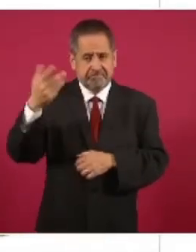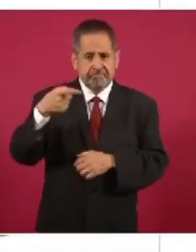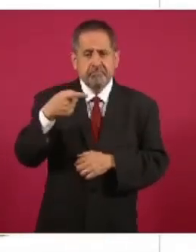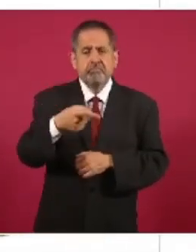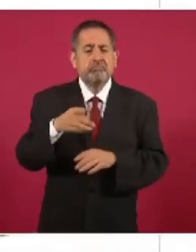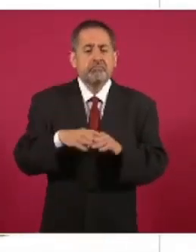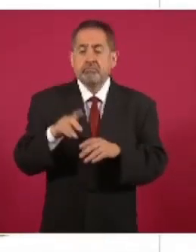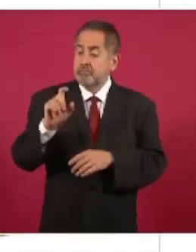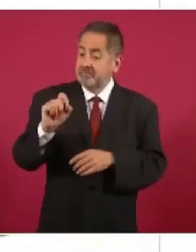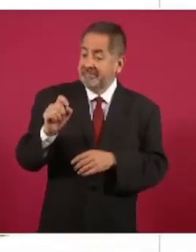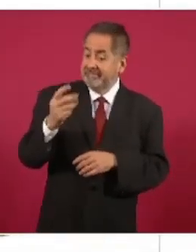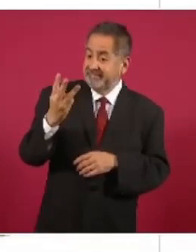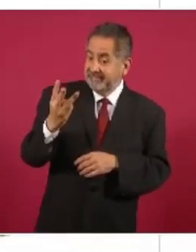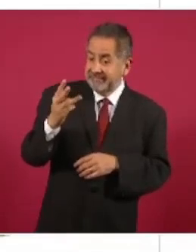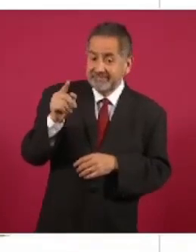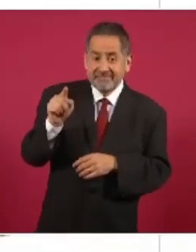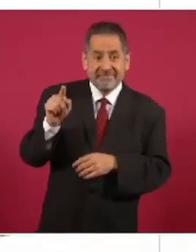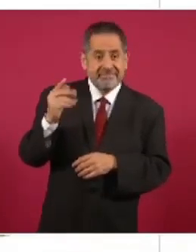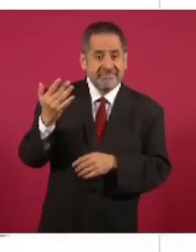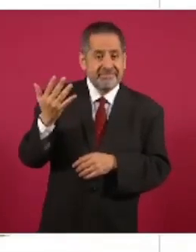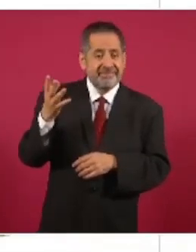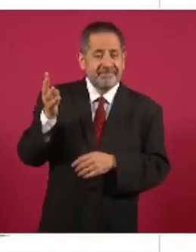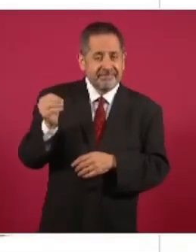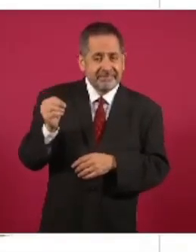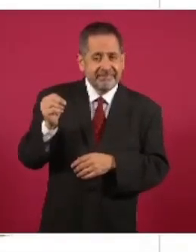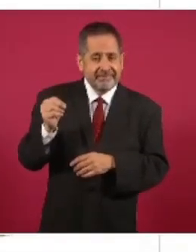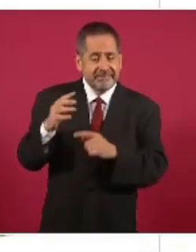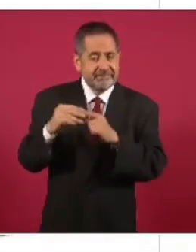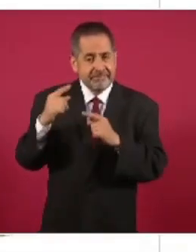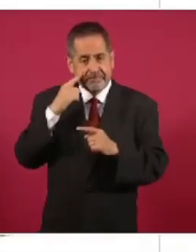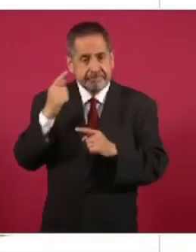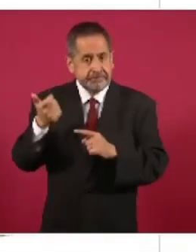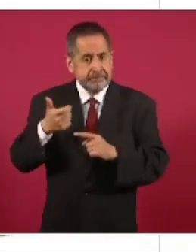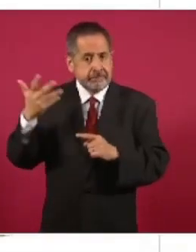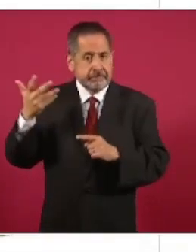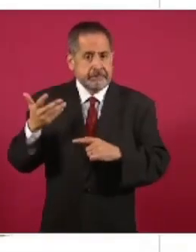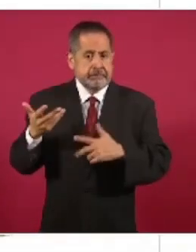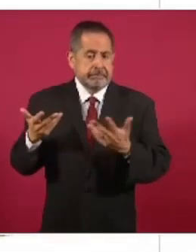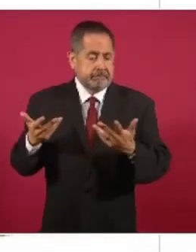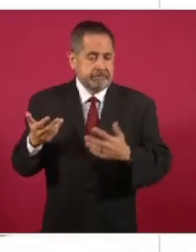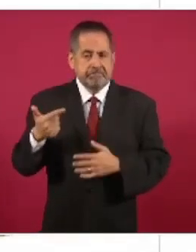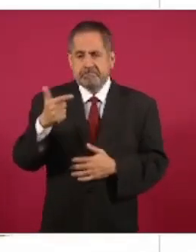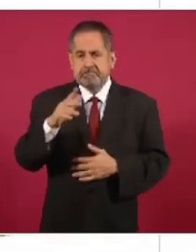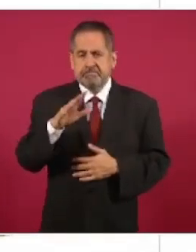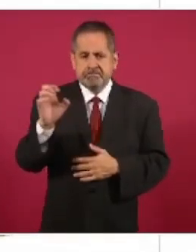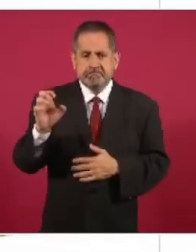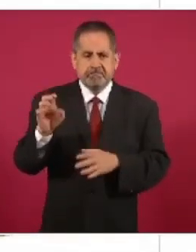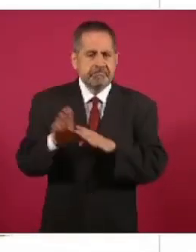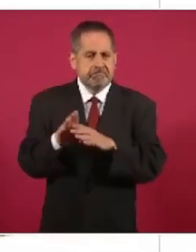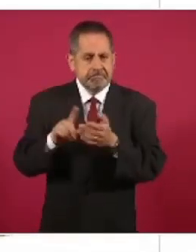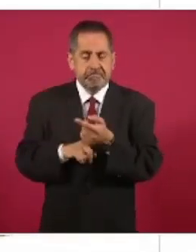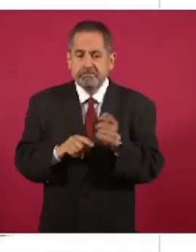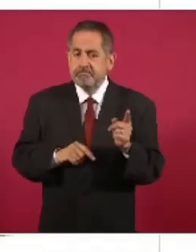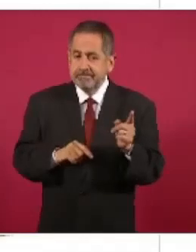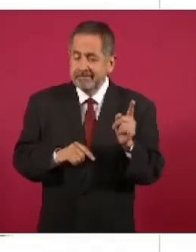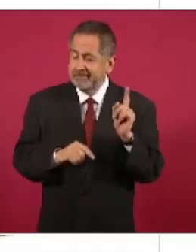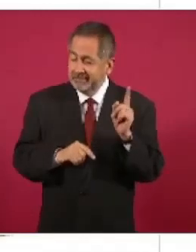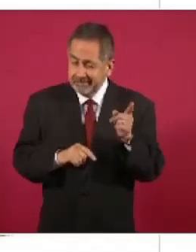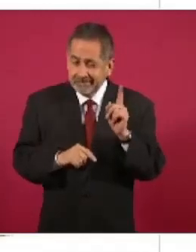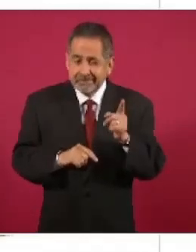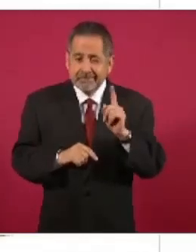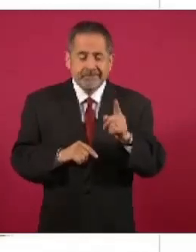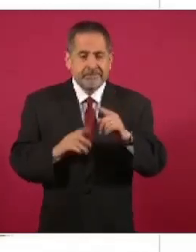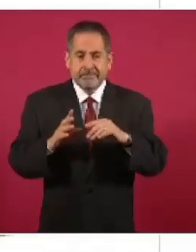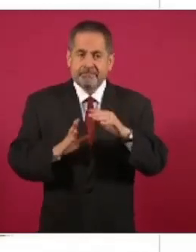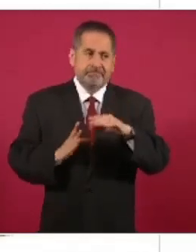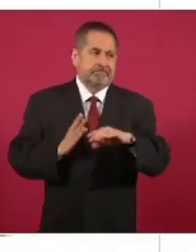de 23 pesos con 59 centavos por litro. G500 fue de las más económicas, pero esta gasolinera se salió